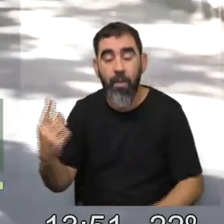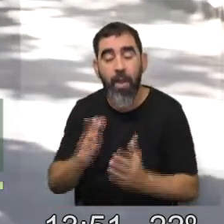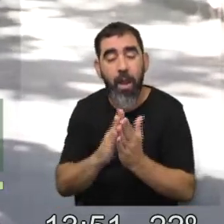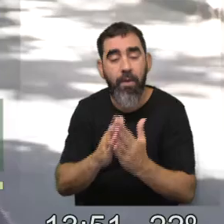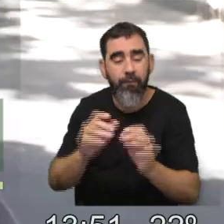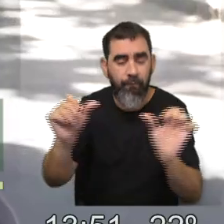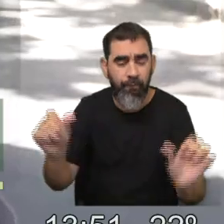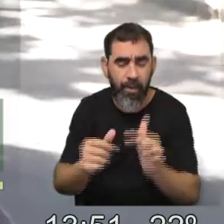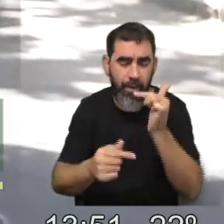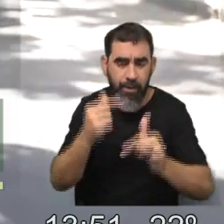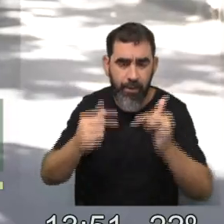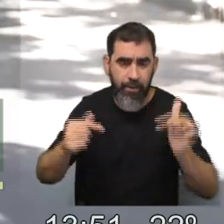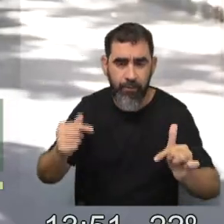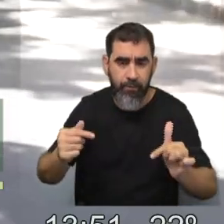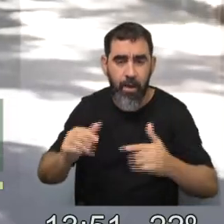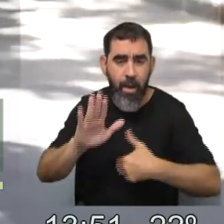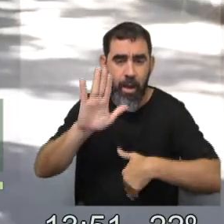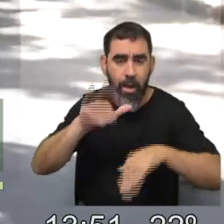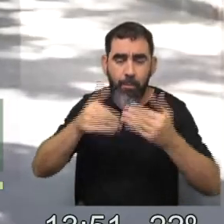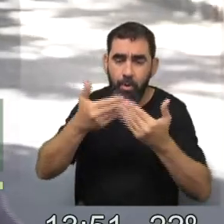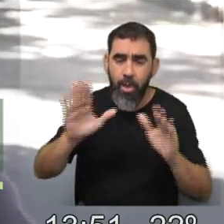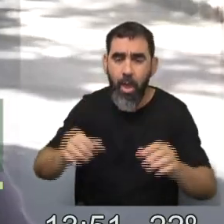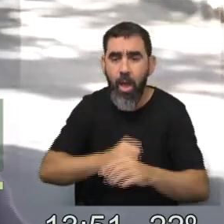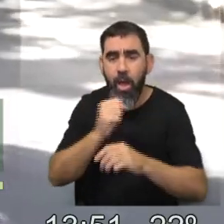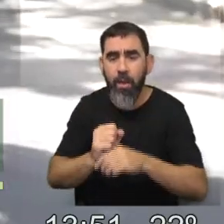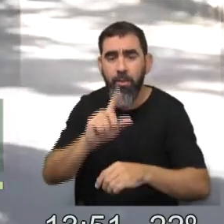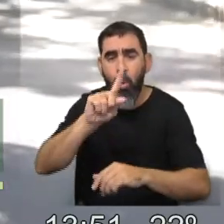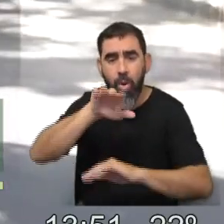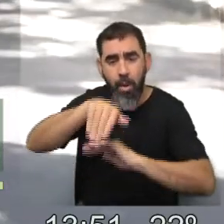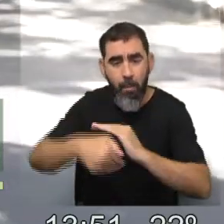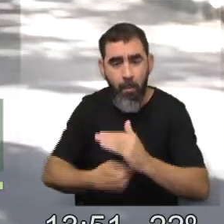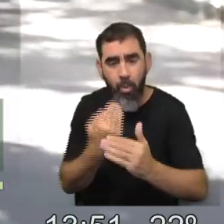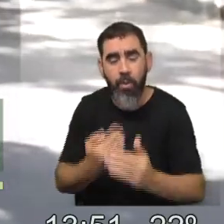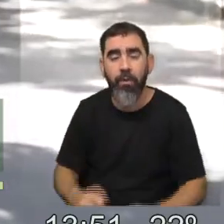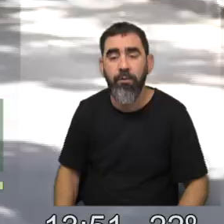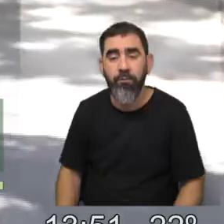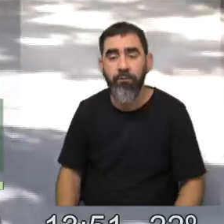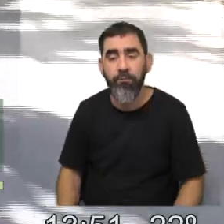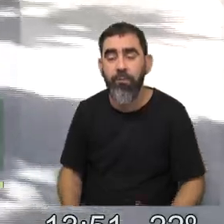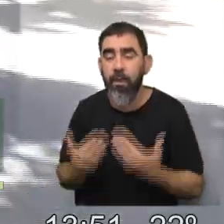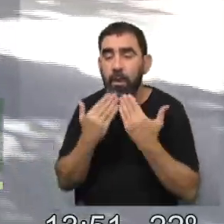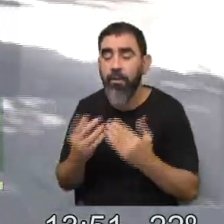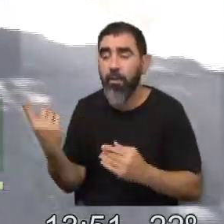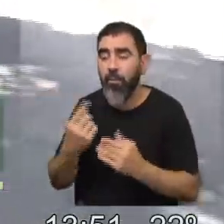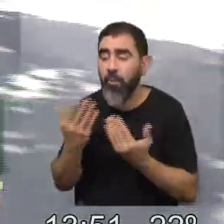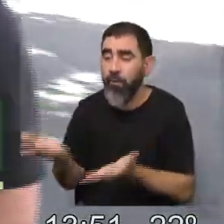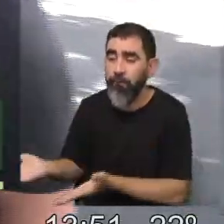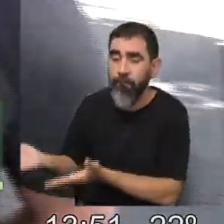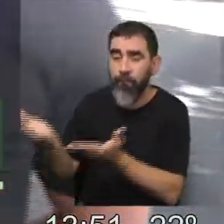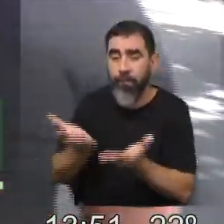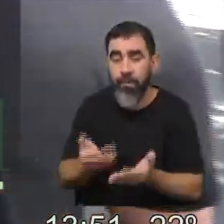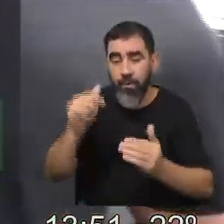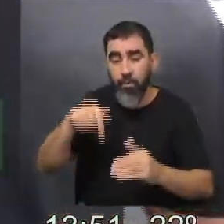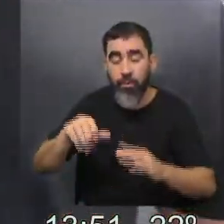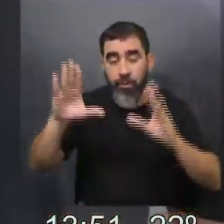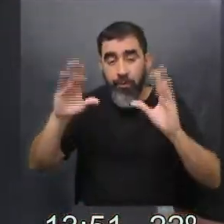varias actividades y van a estar, en su mayoría, todas abiertas hasta la 1 de la mañana. Juan, te agradecemos mucho por estos minutos. La invitación está hecha para quienes